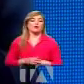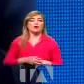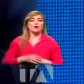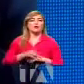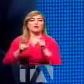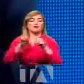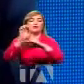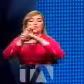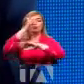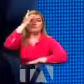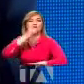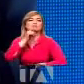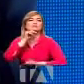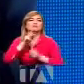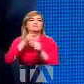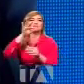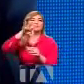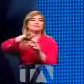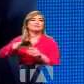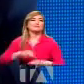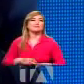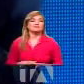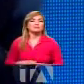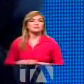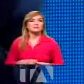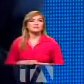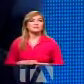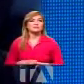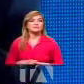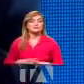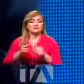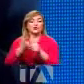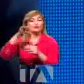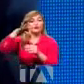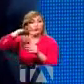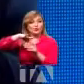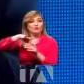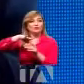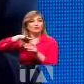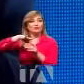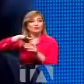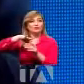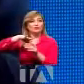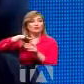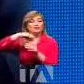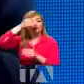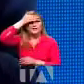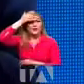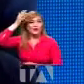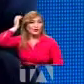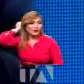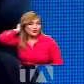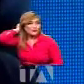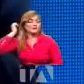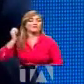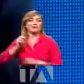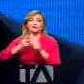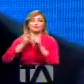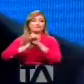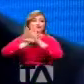decidió quién va a la segunda vuelta. Y a segunda vuelta va el binomio de la esperanza con